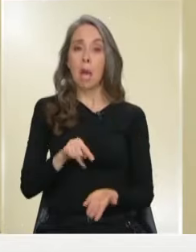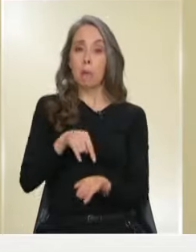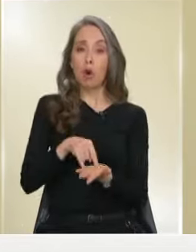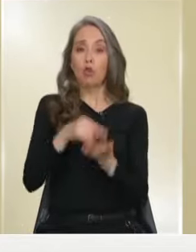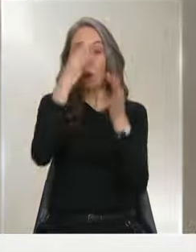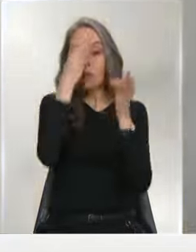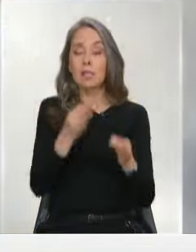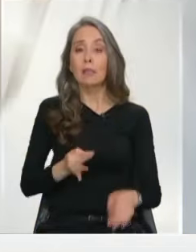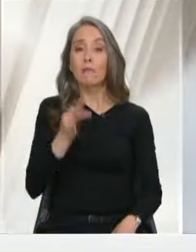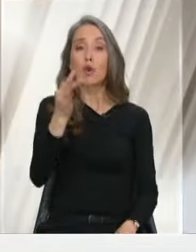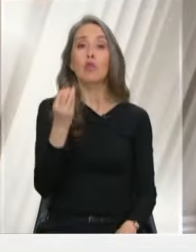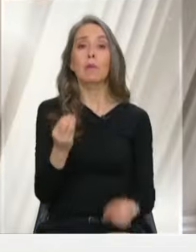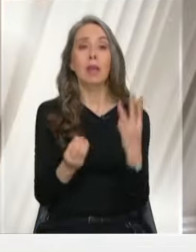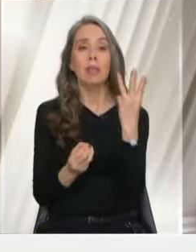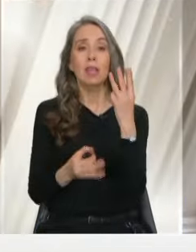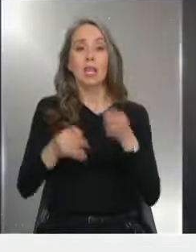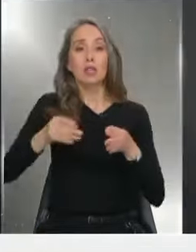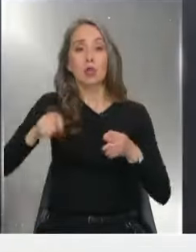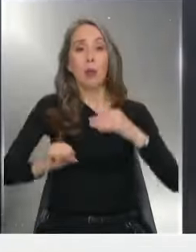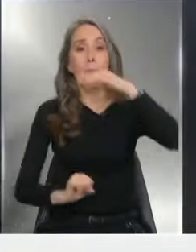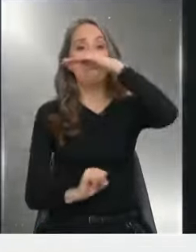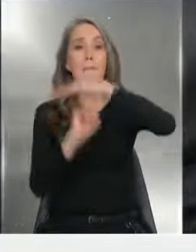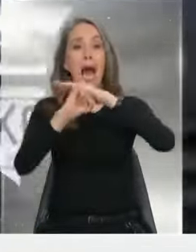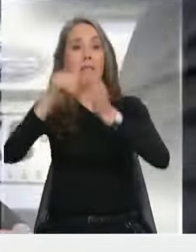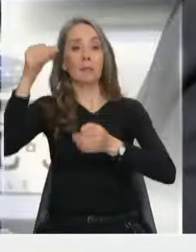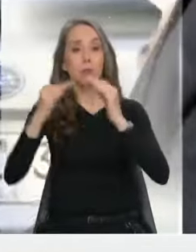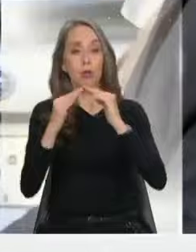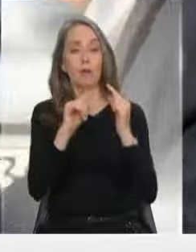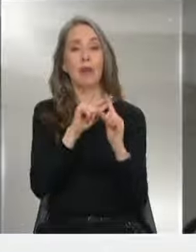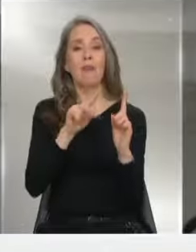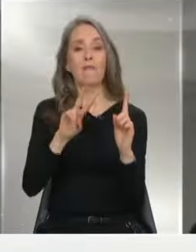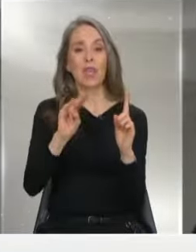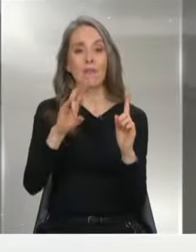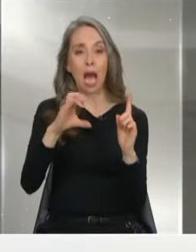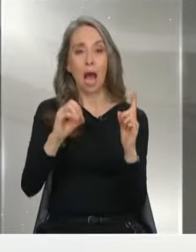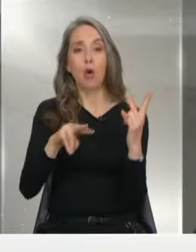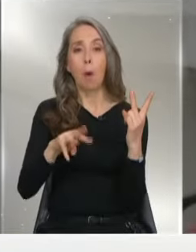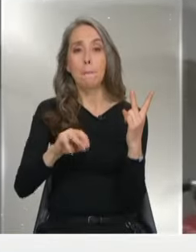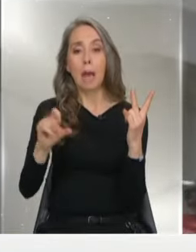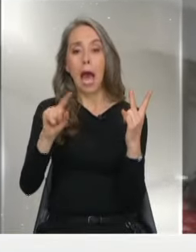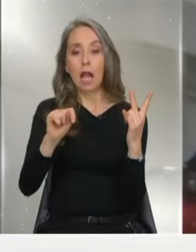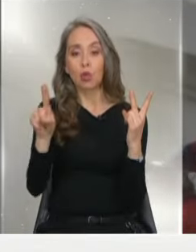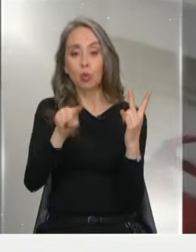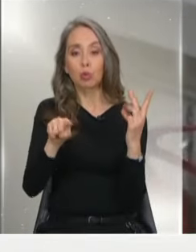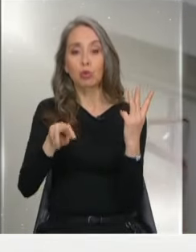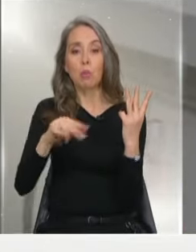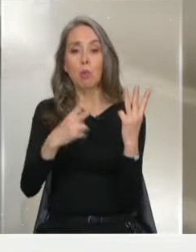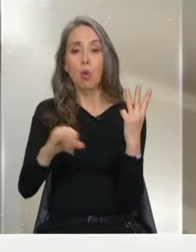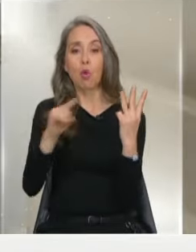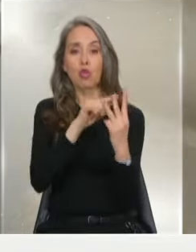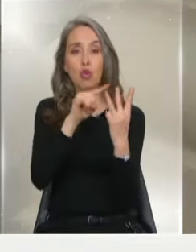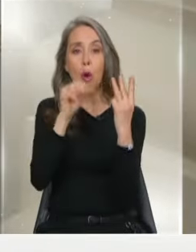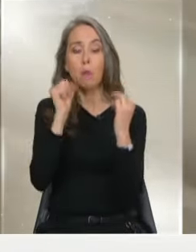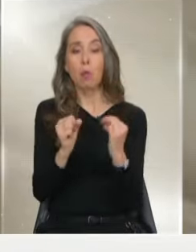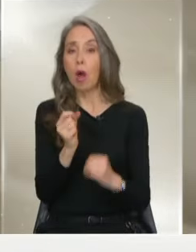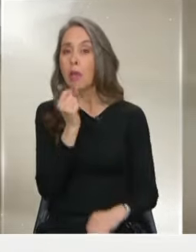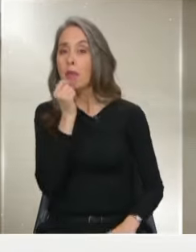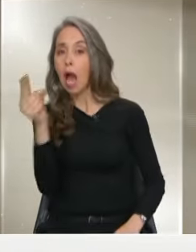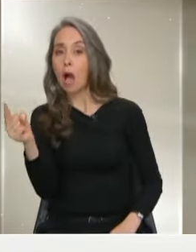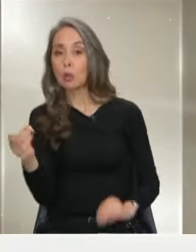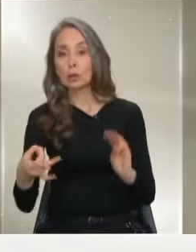el futuro de tres ministros del máximo tribunal. Ángela Vivanco, Jean-Pierre Matus y Sergio Muñoz arriesgan ser